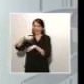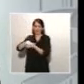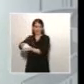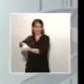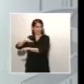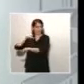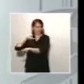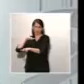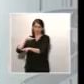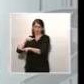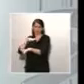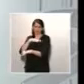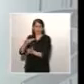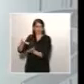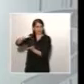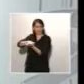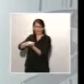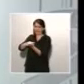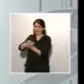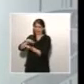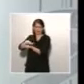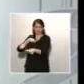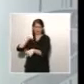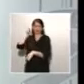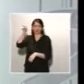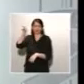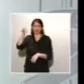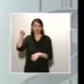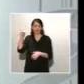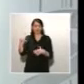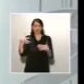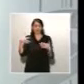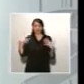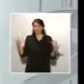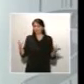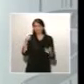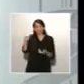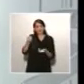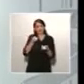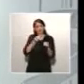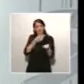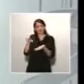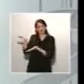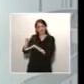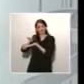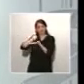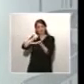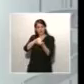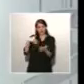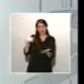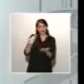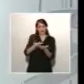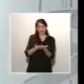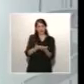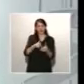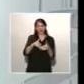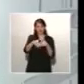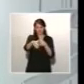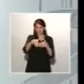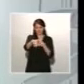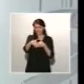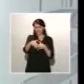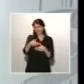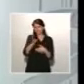Lo que estamos viendo es lo que se ha ido viendo ya, pero como digo, en muy poco tiempo tendremos un